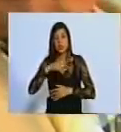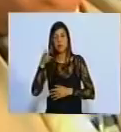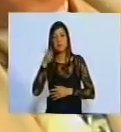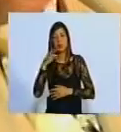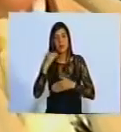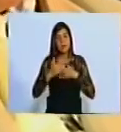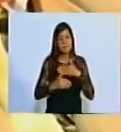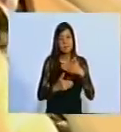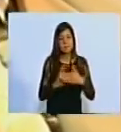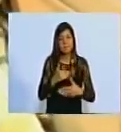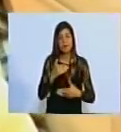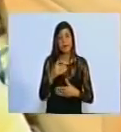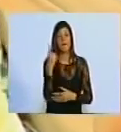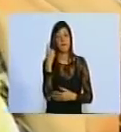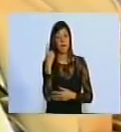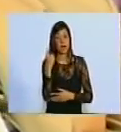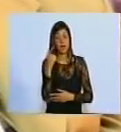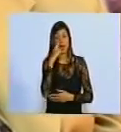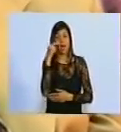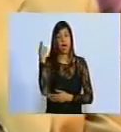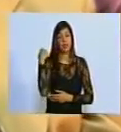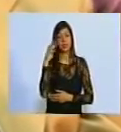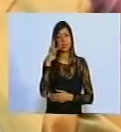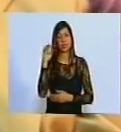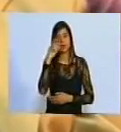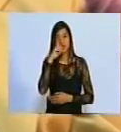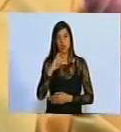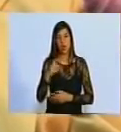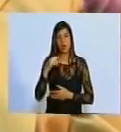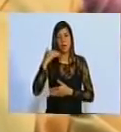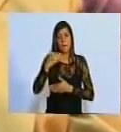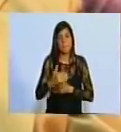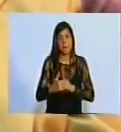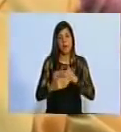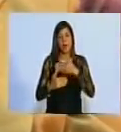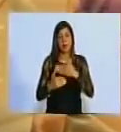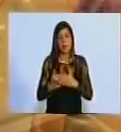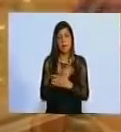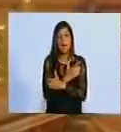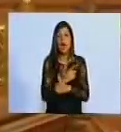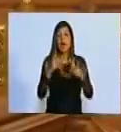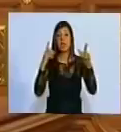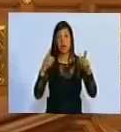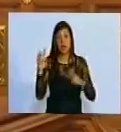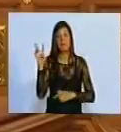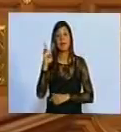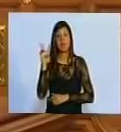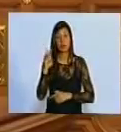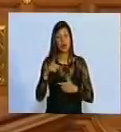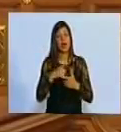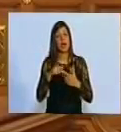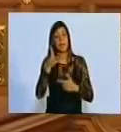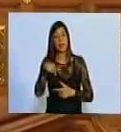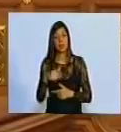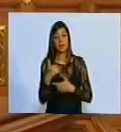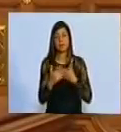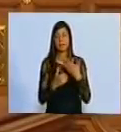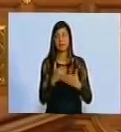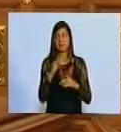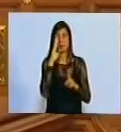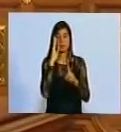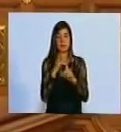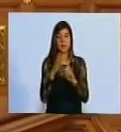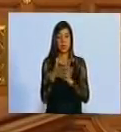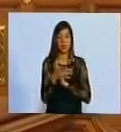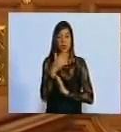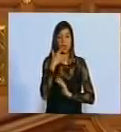construir. En Guayana hace 200 años se consolida un paso más en la independencia de Venezuela, pero también se avanza contundentemente